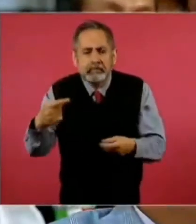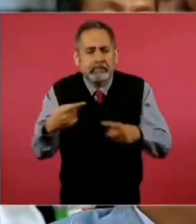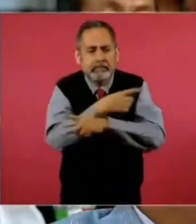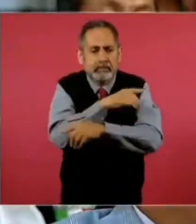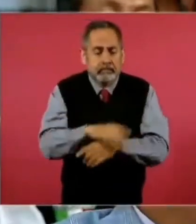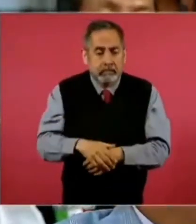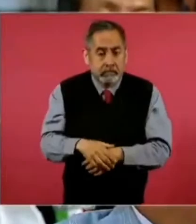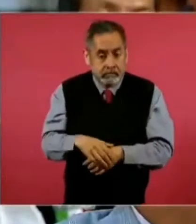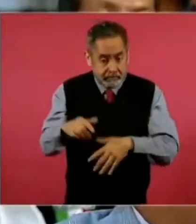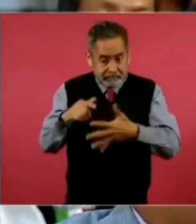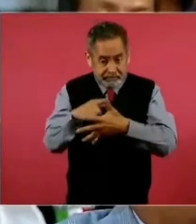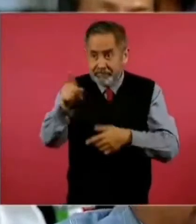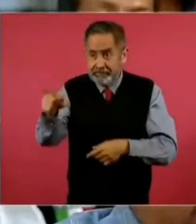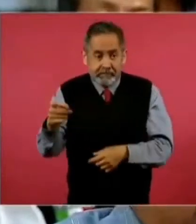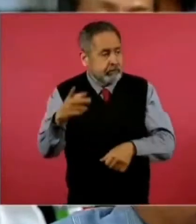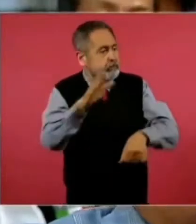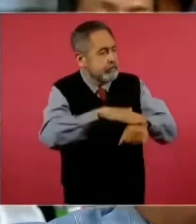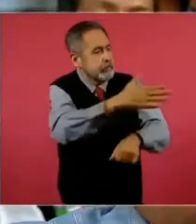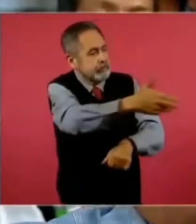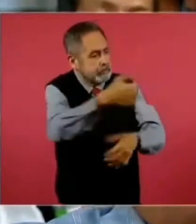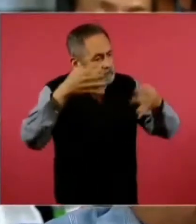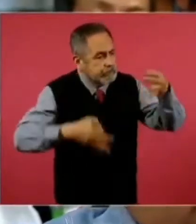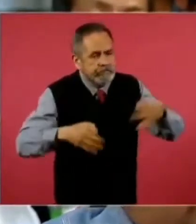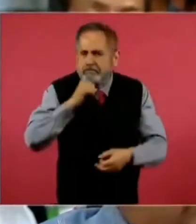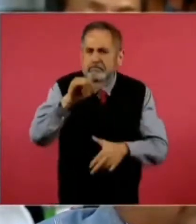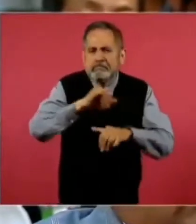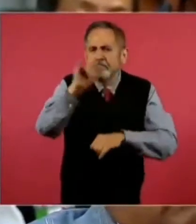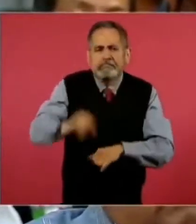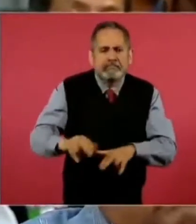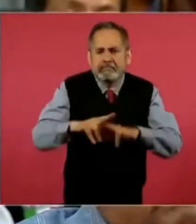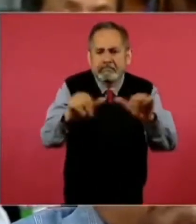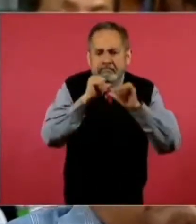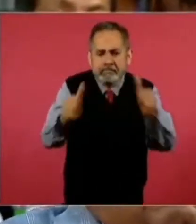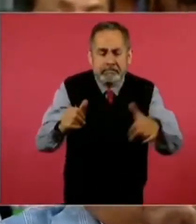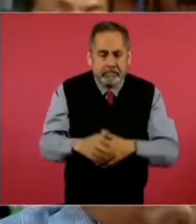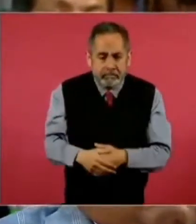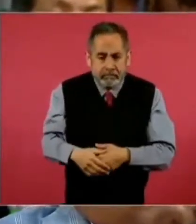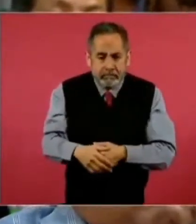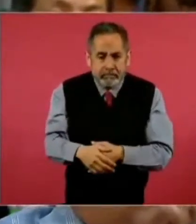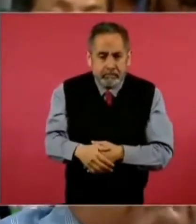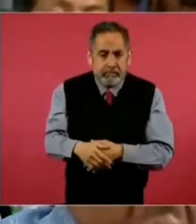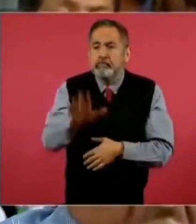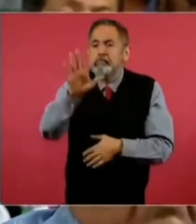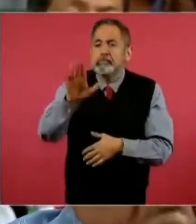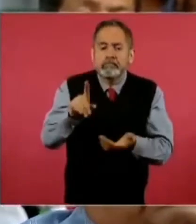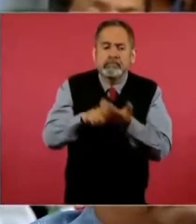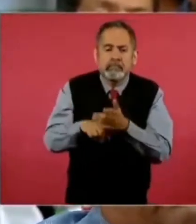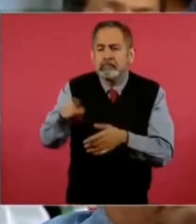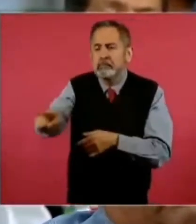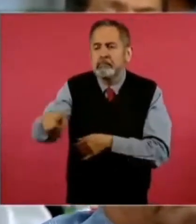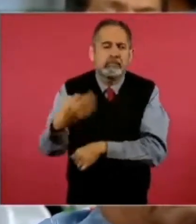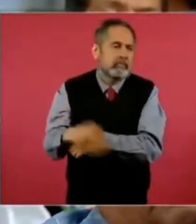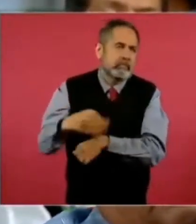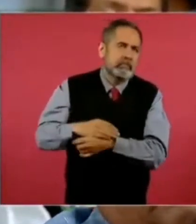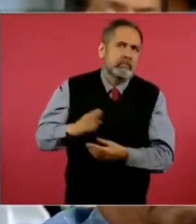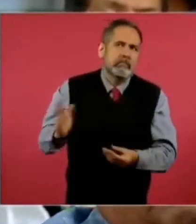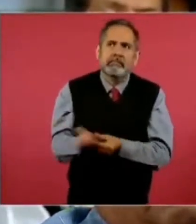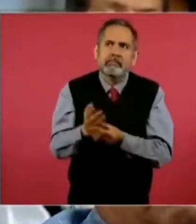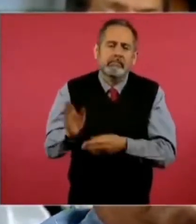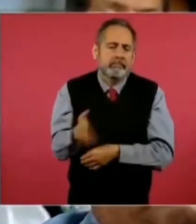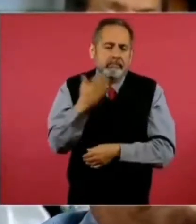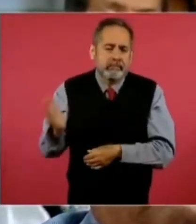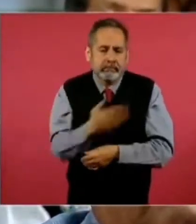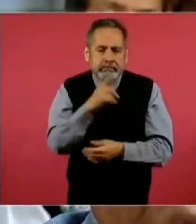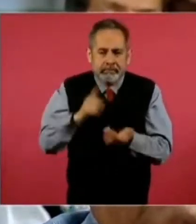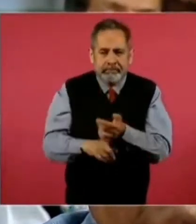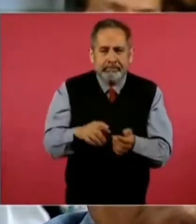las personas denunciadas. 6. La resolución parece una defensa oficiosa de los imputados